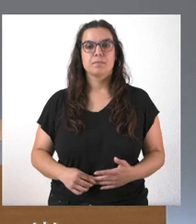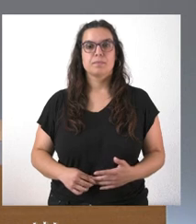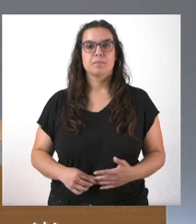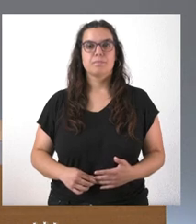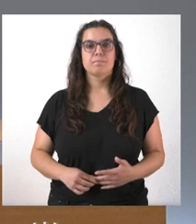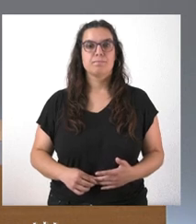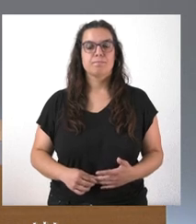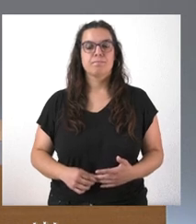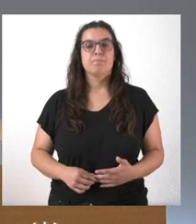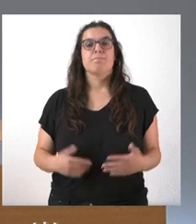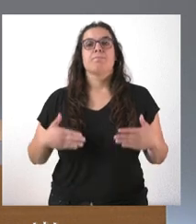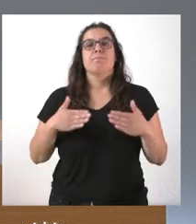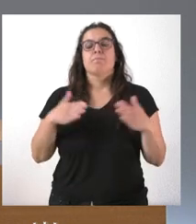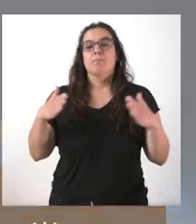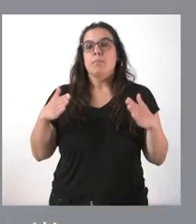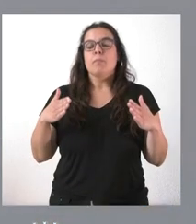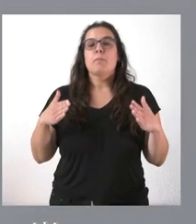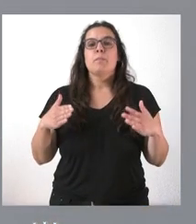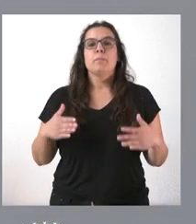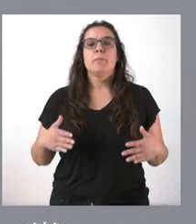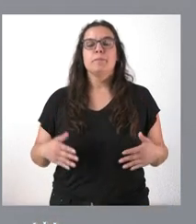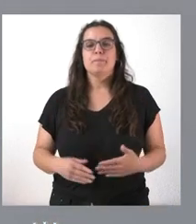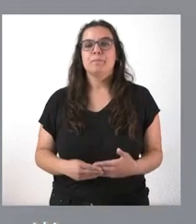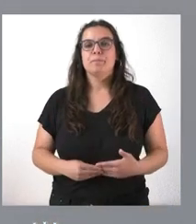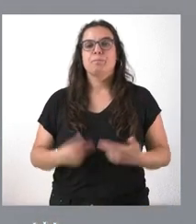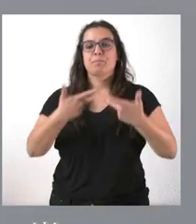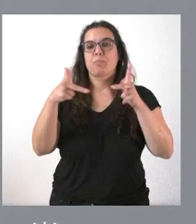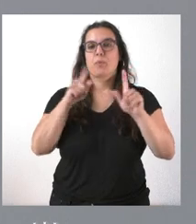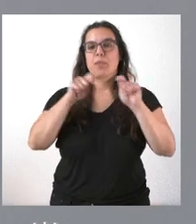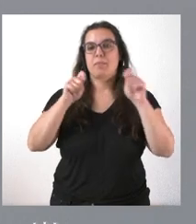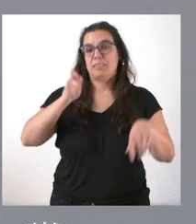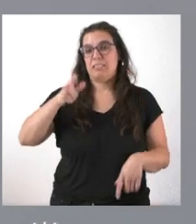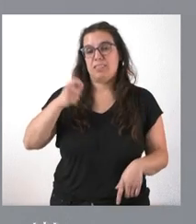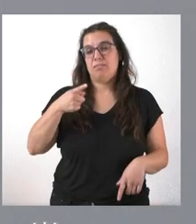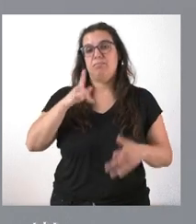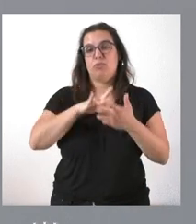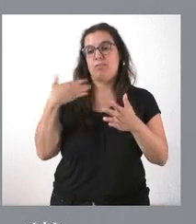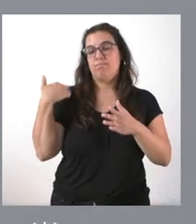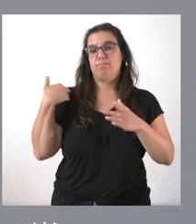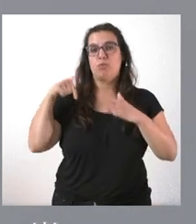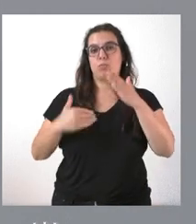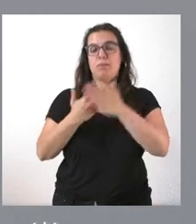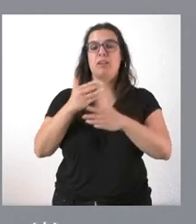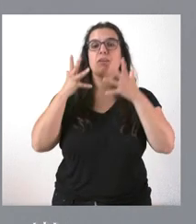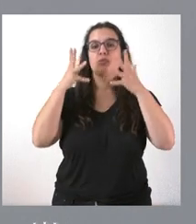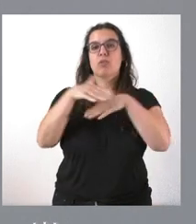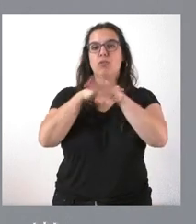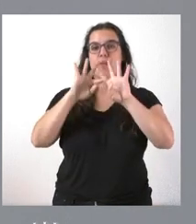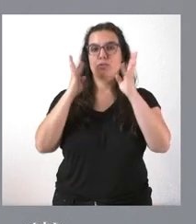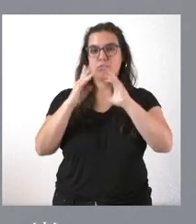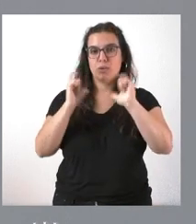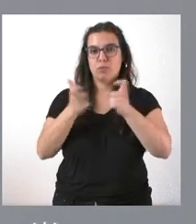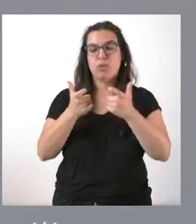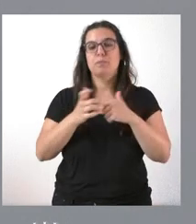bueno damos comienzo a la rueda de prensa habitual con motivo de la sesión que hemos tenido esta mañana del Consejo gobierno de Castilla y león